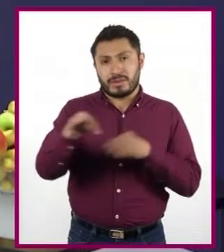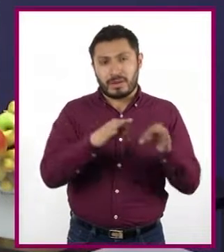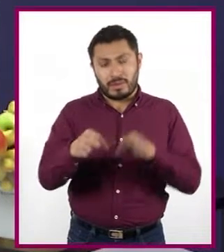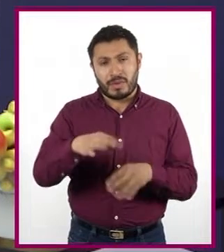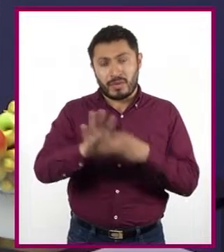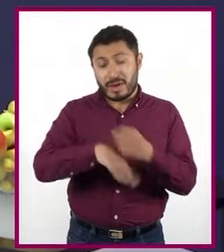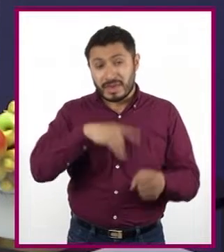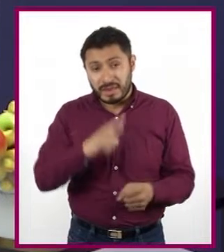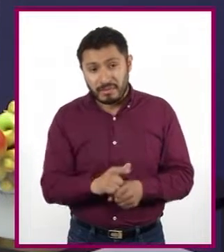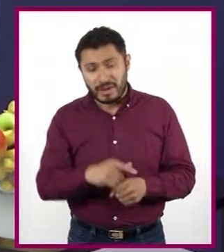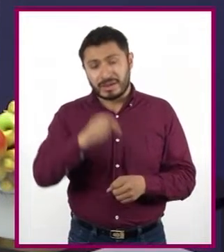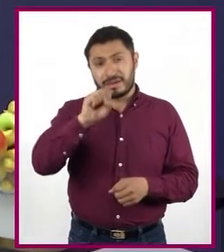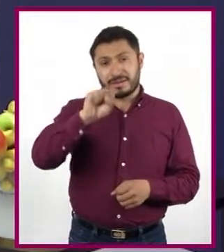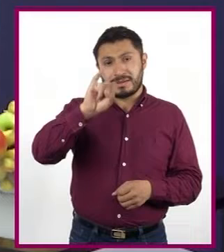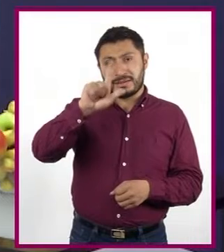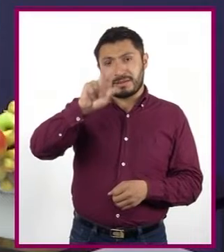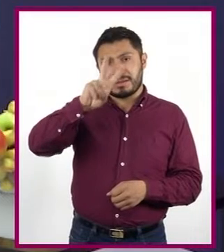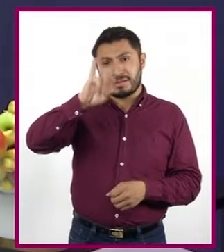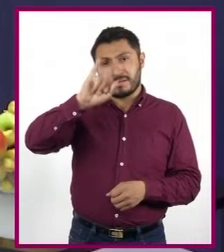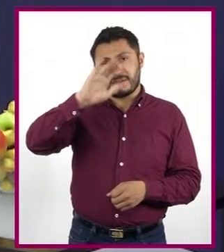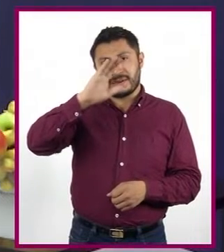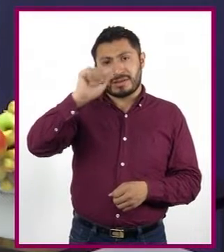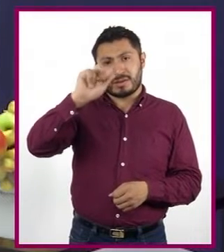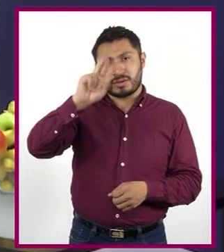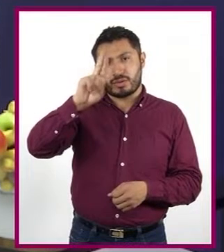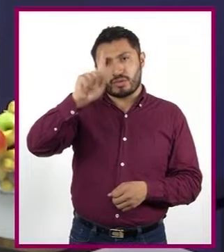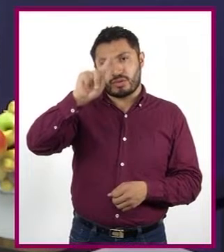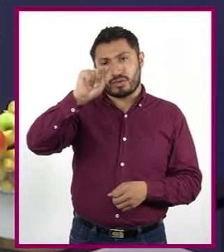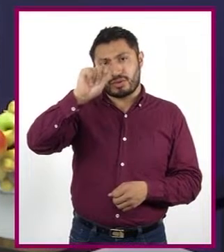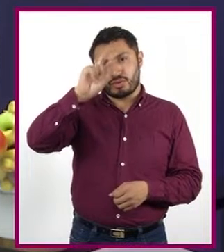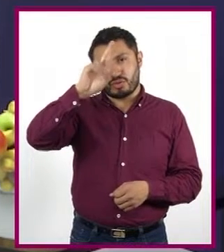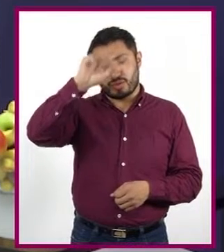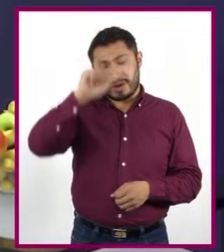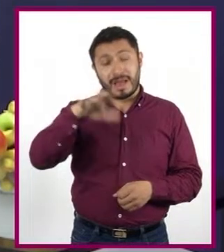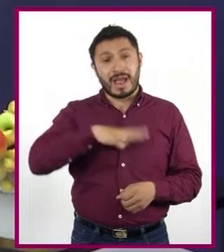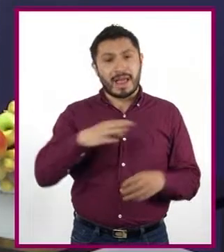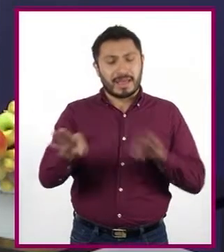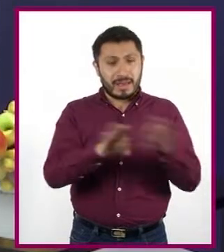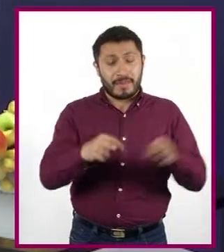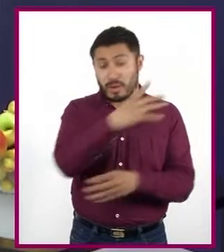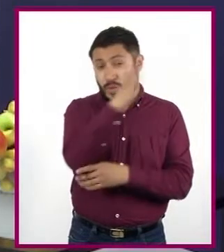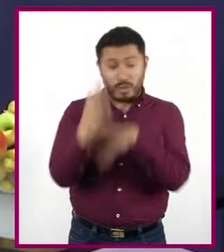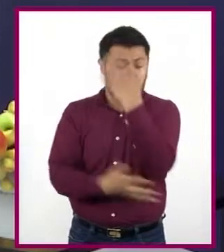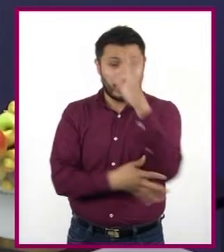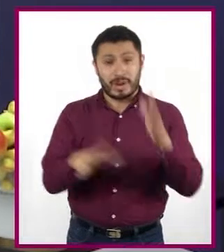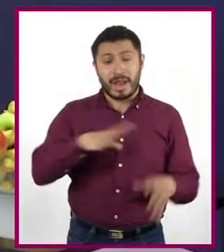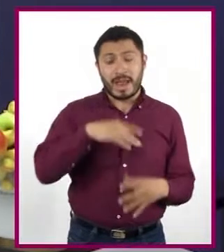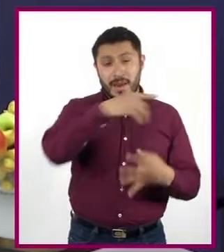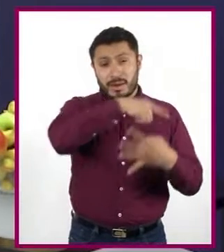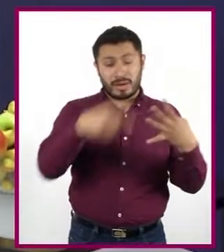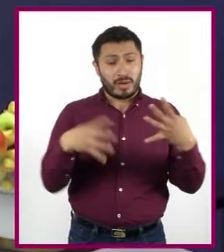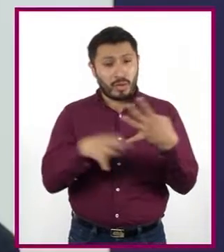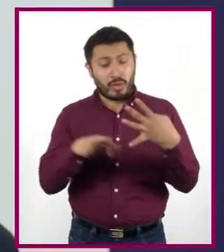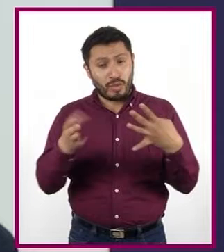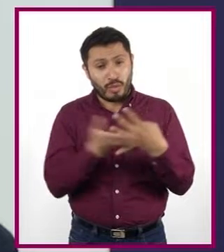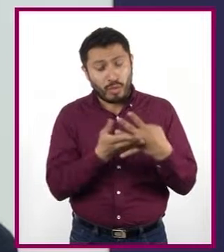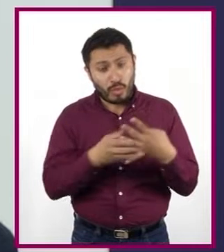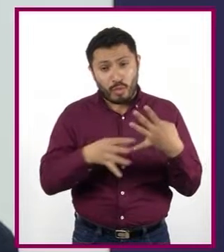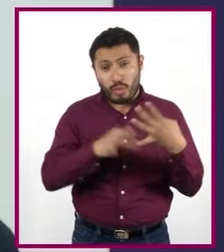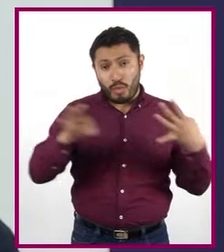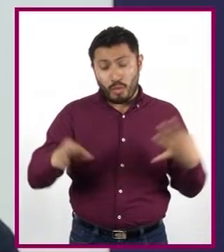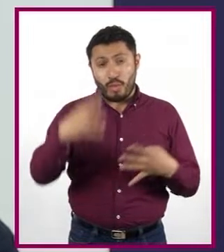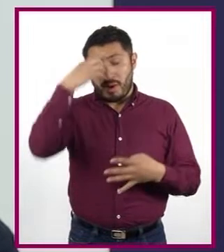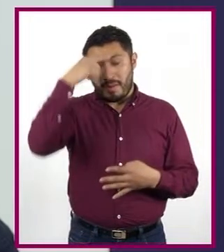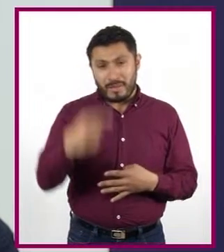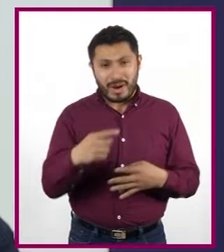la silvicultura, que refiere a la explotación de los bosques, generan una cuarta parte del total de las emisiones de gases de efecto invernadero